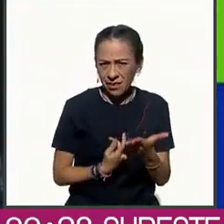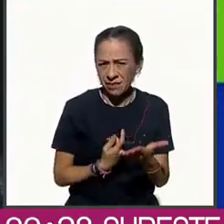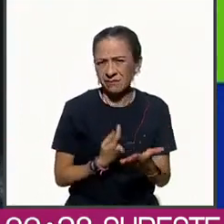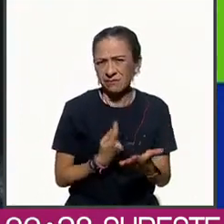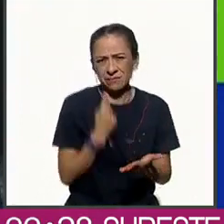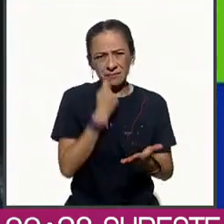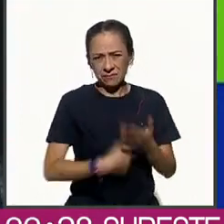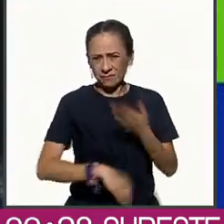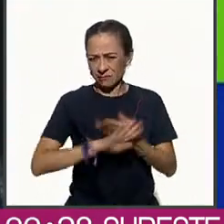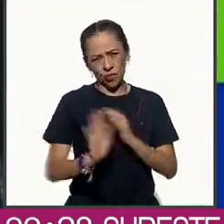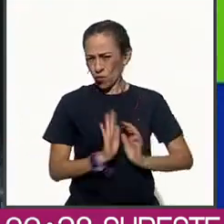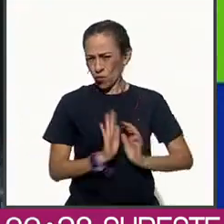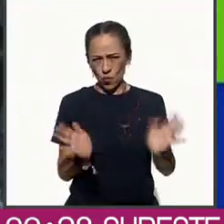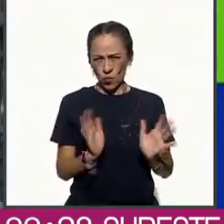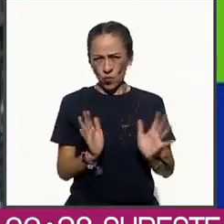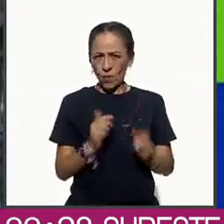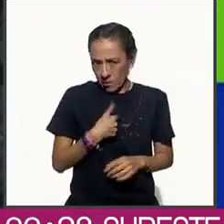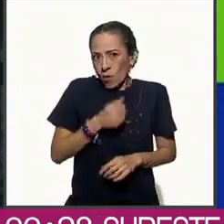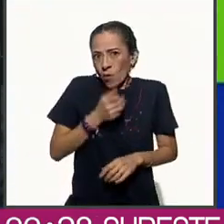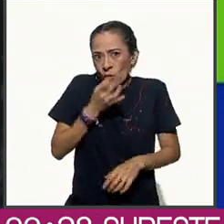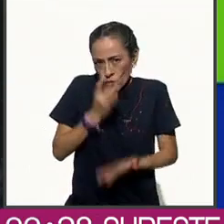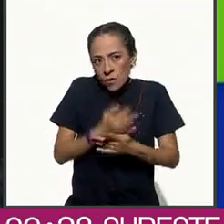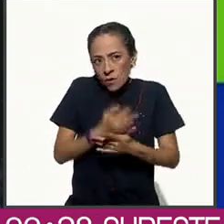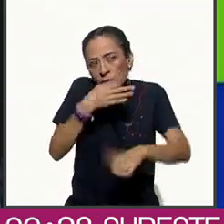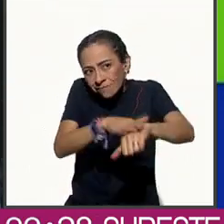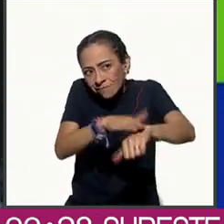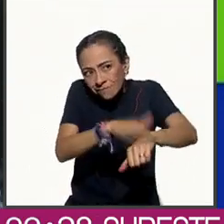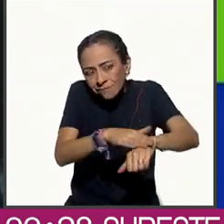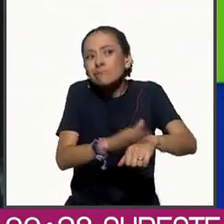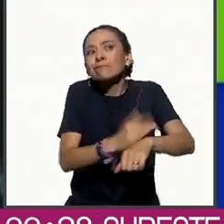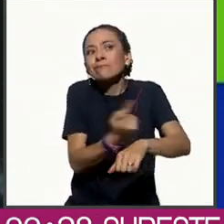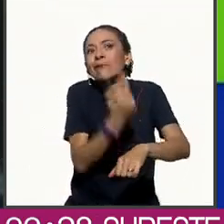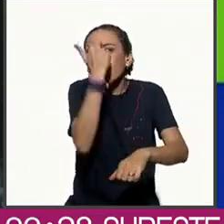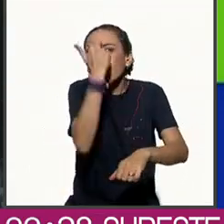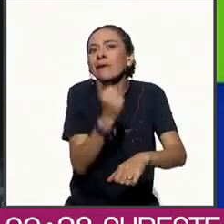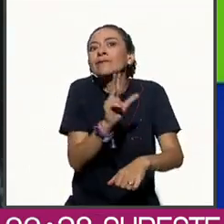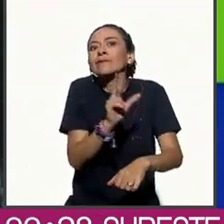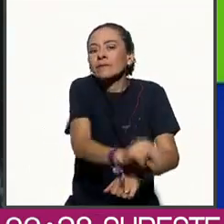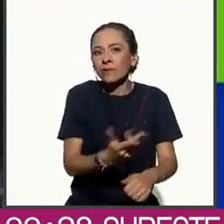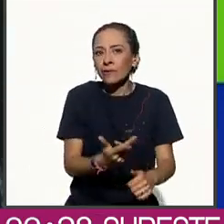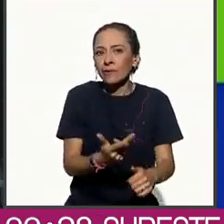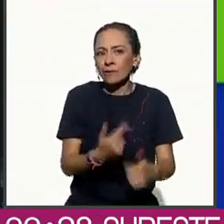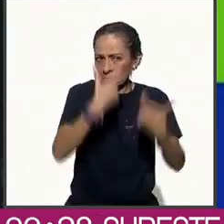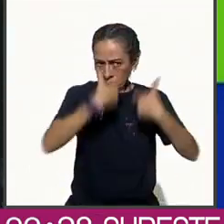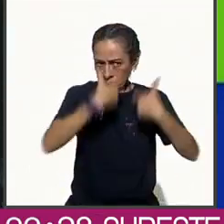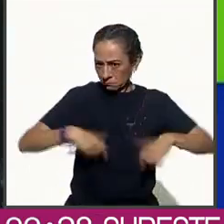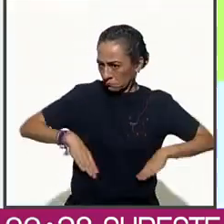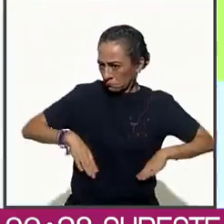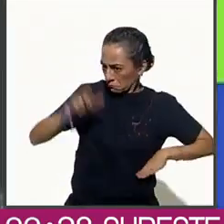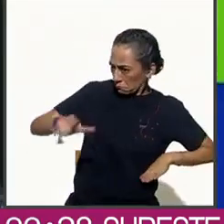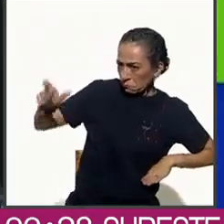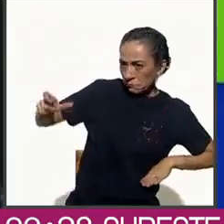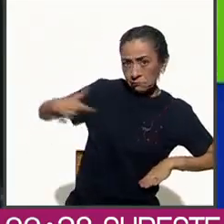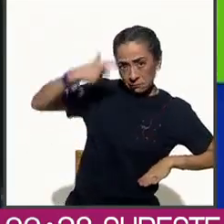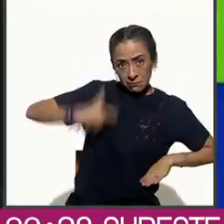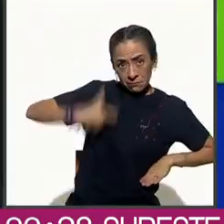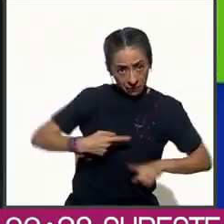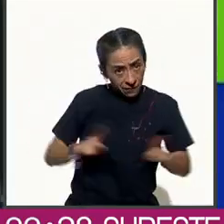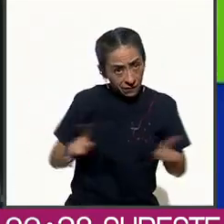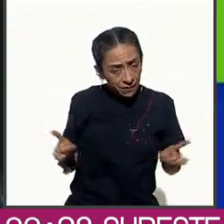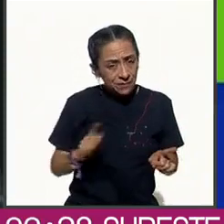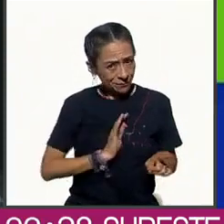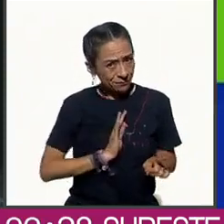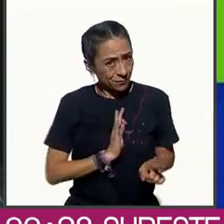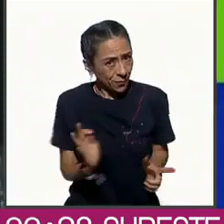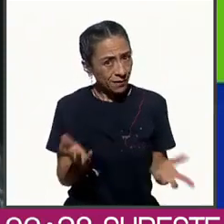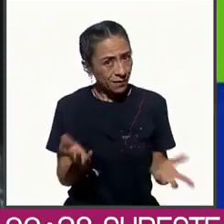otras personas que tienen otras características llegan con mayor normalidad y frecuencia, y con mi participación fue